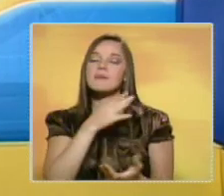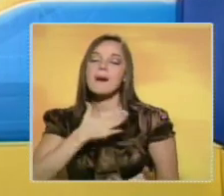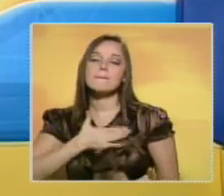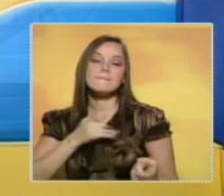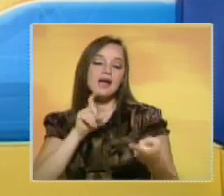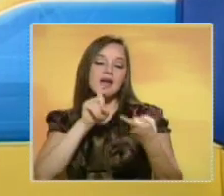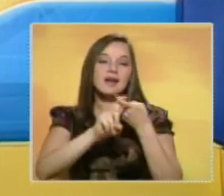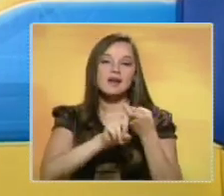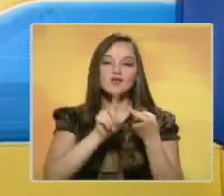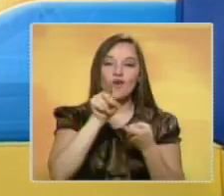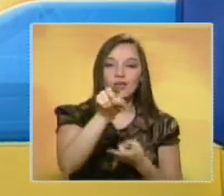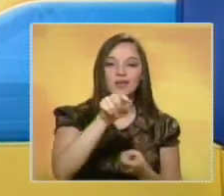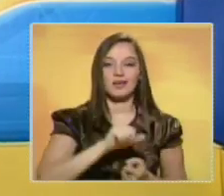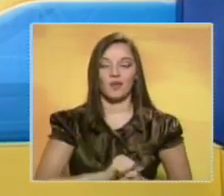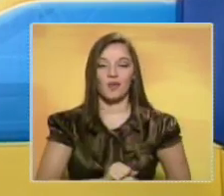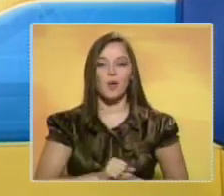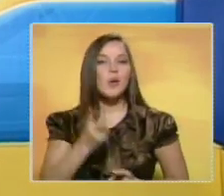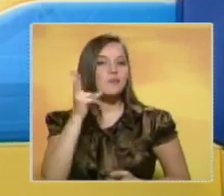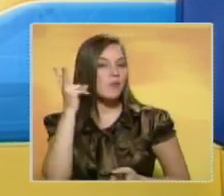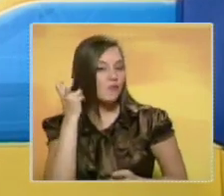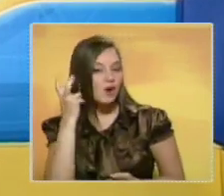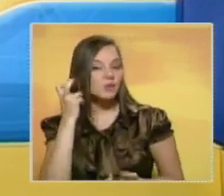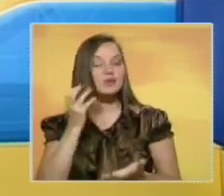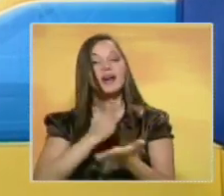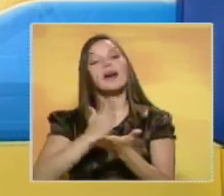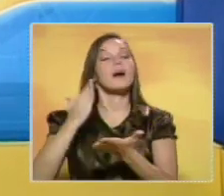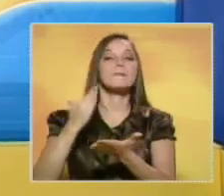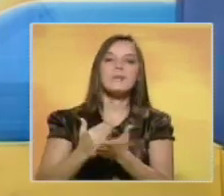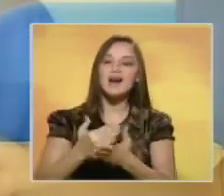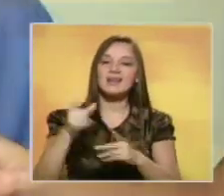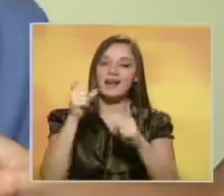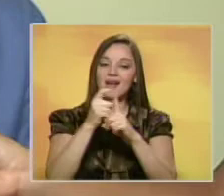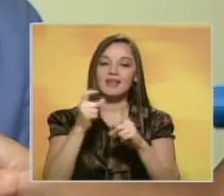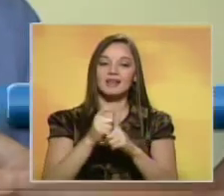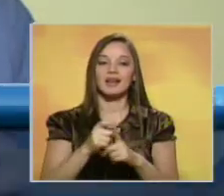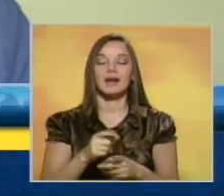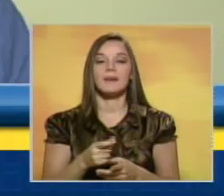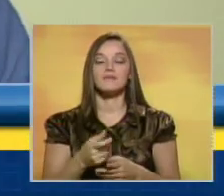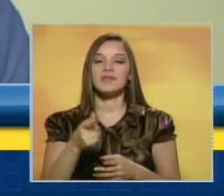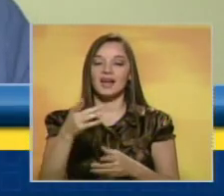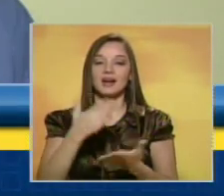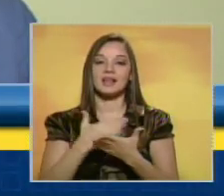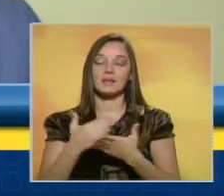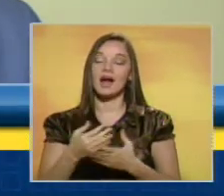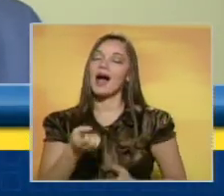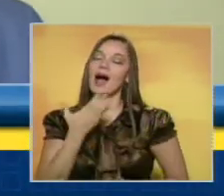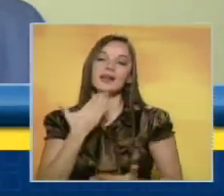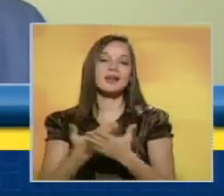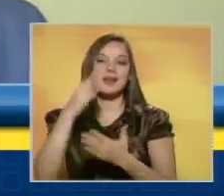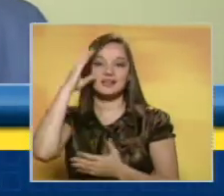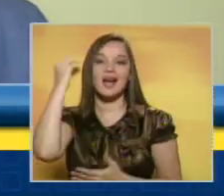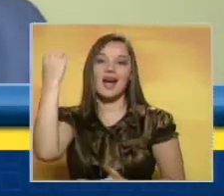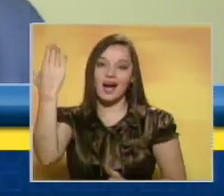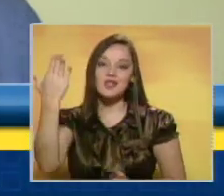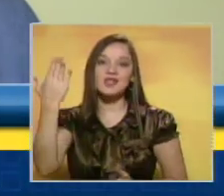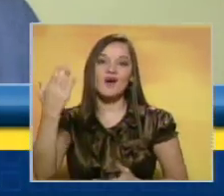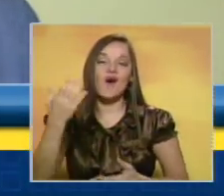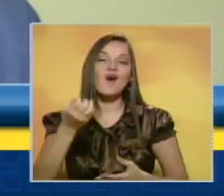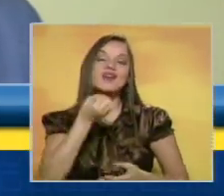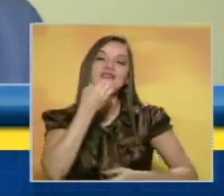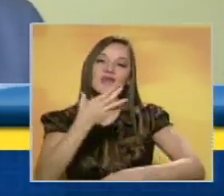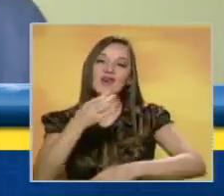Vamos a verlo y a escucharlo cantar parte de este emotivo tema. Gracias a Dios pasan muy buenas cosas con Me Caso Contigo.